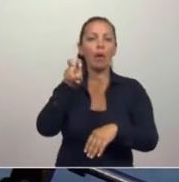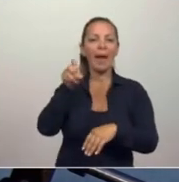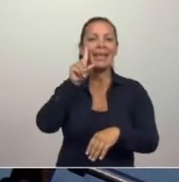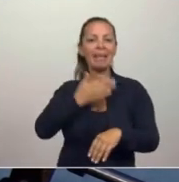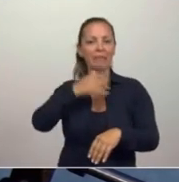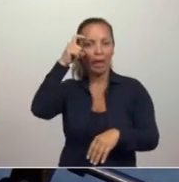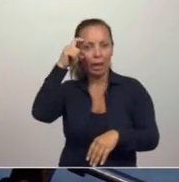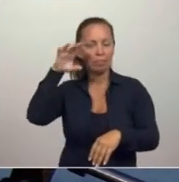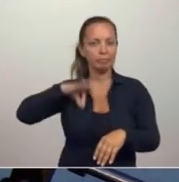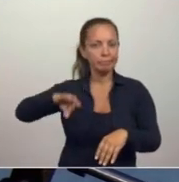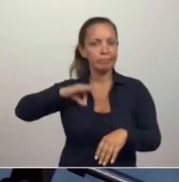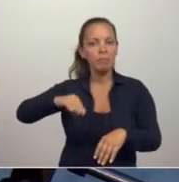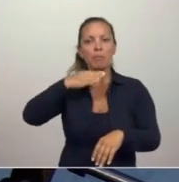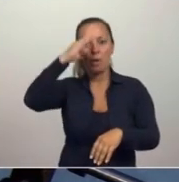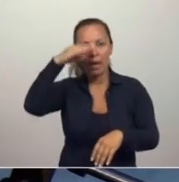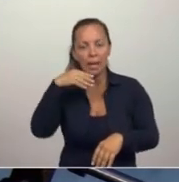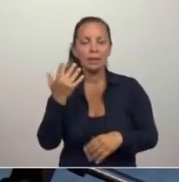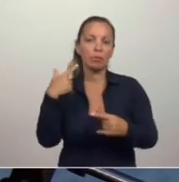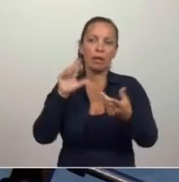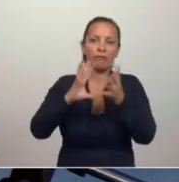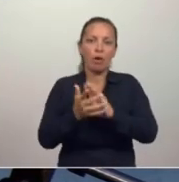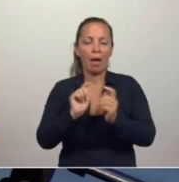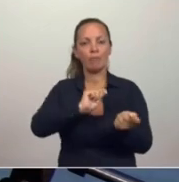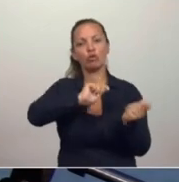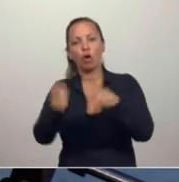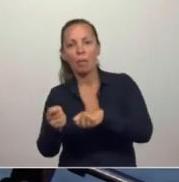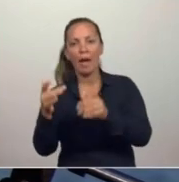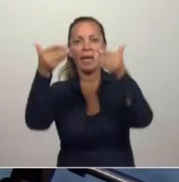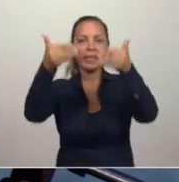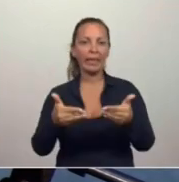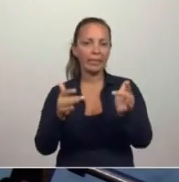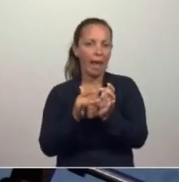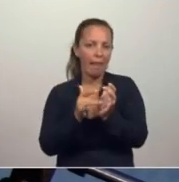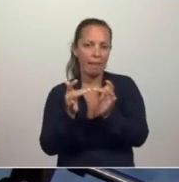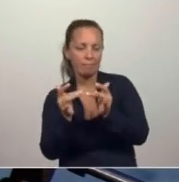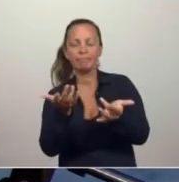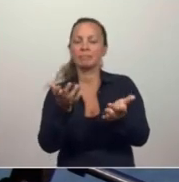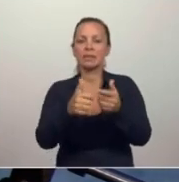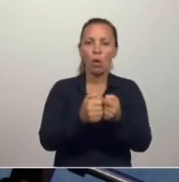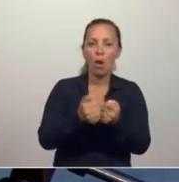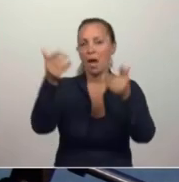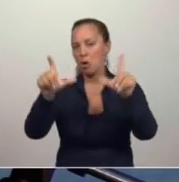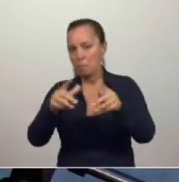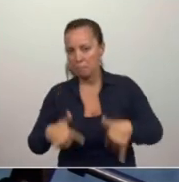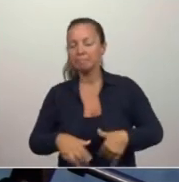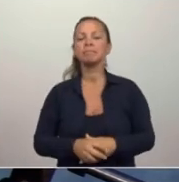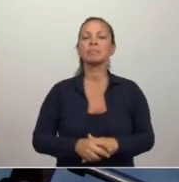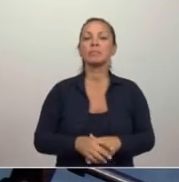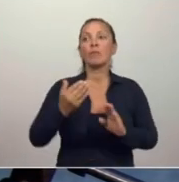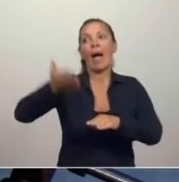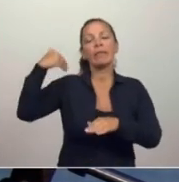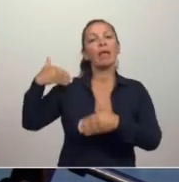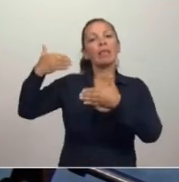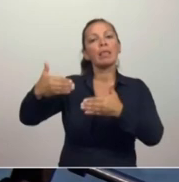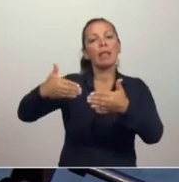de esta manera a la inclusión digital y financiera de una parte importante de nuestra población postergada lo